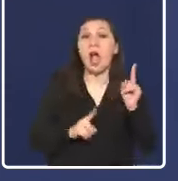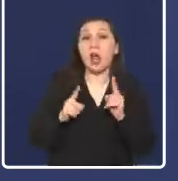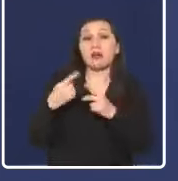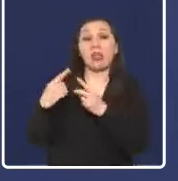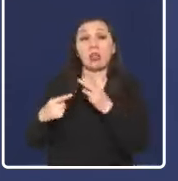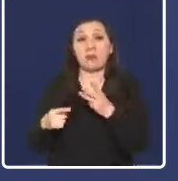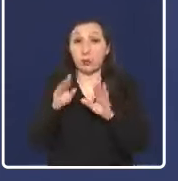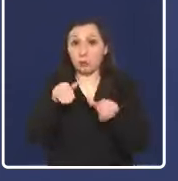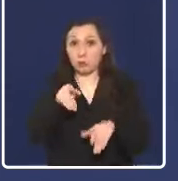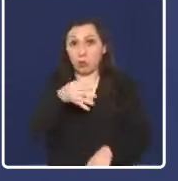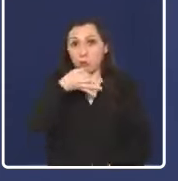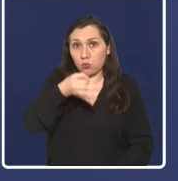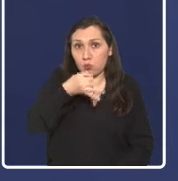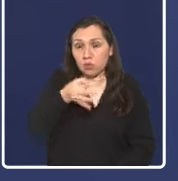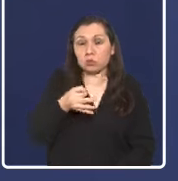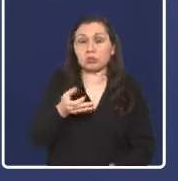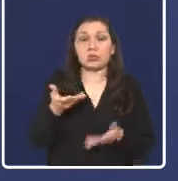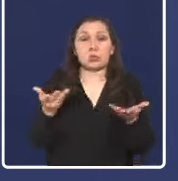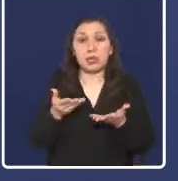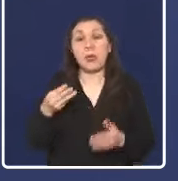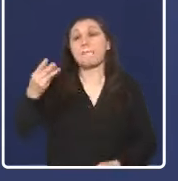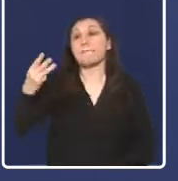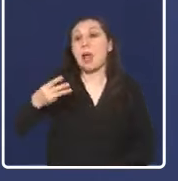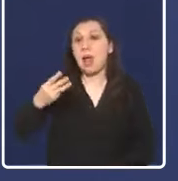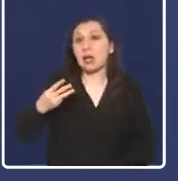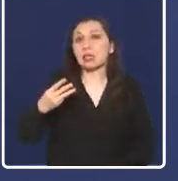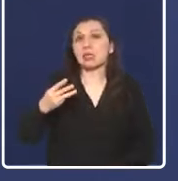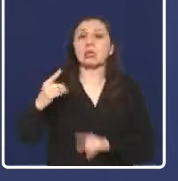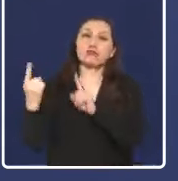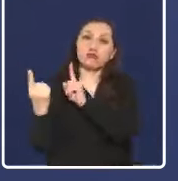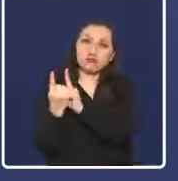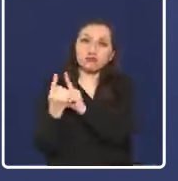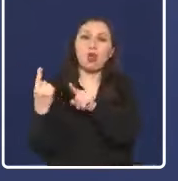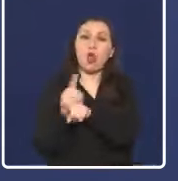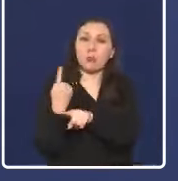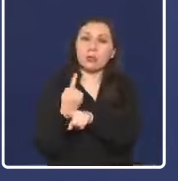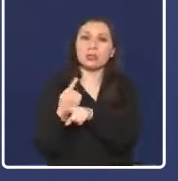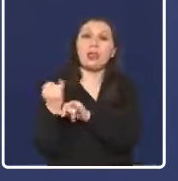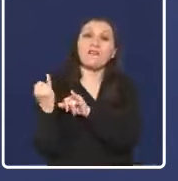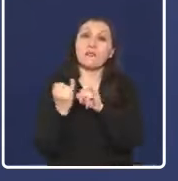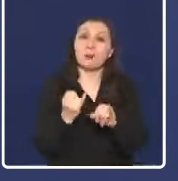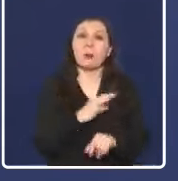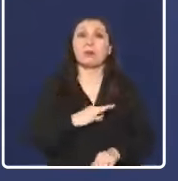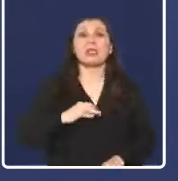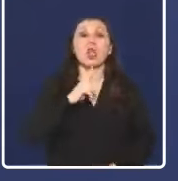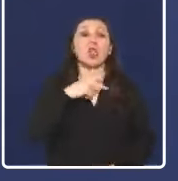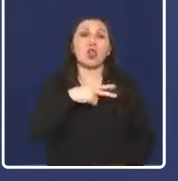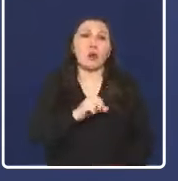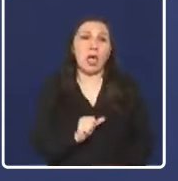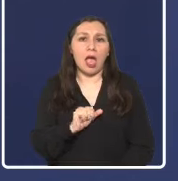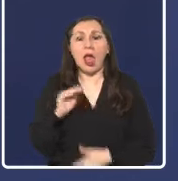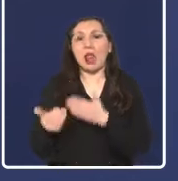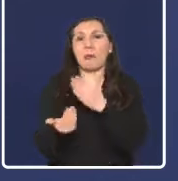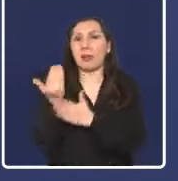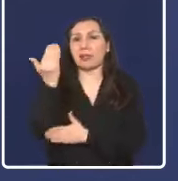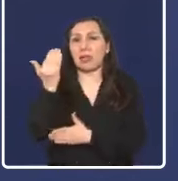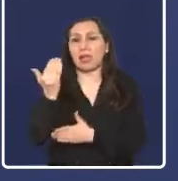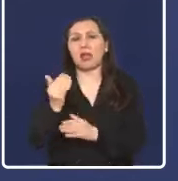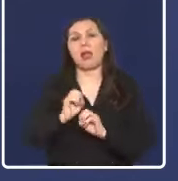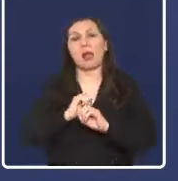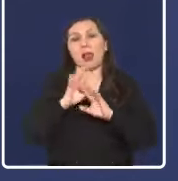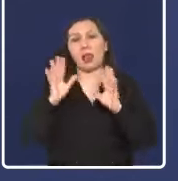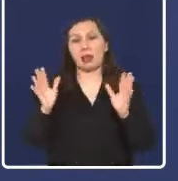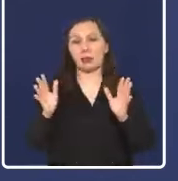varias versiones de usted mismo que usted señala que el martes habló con él, la información que maneja la ministra toda es que fue el martes de la mañana.